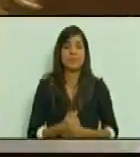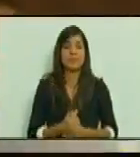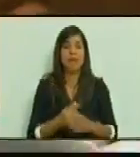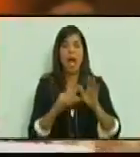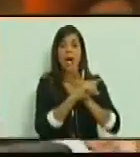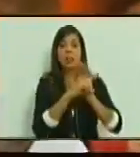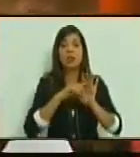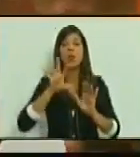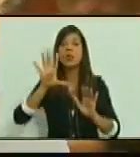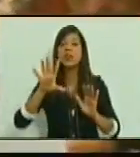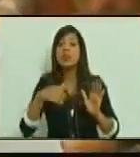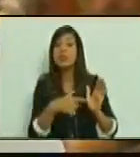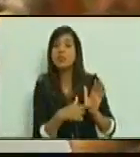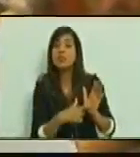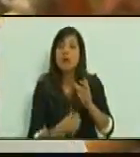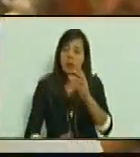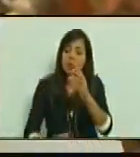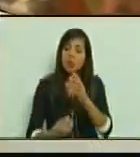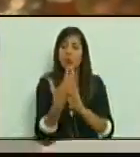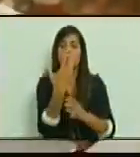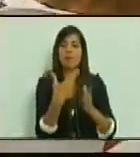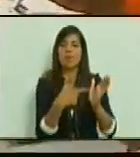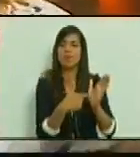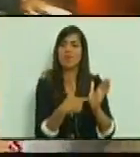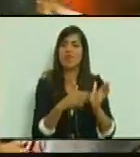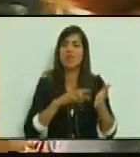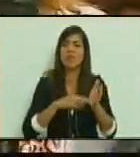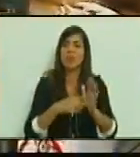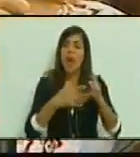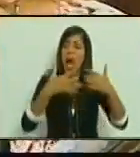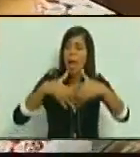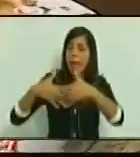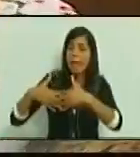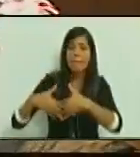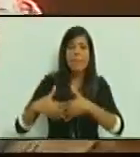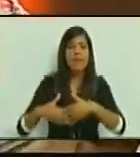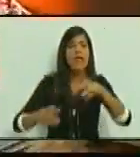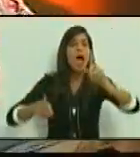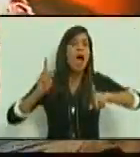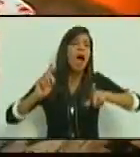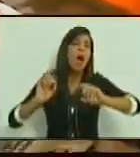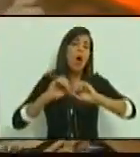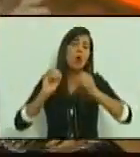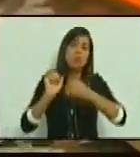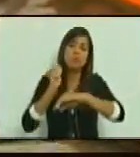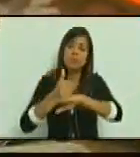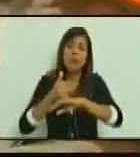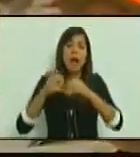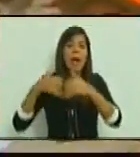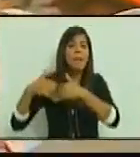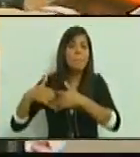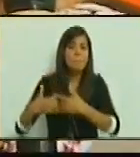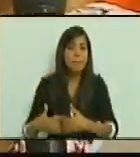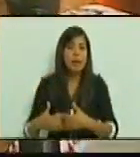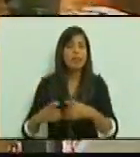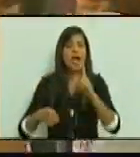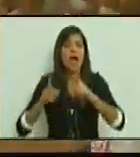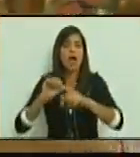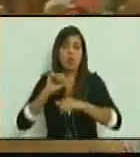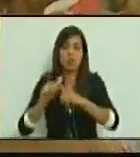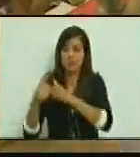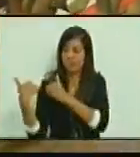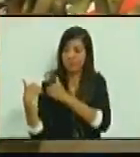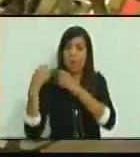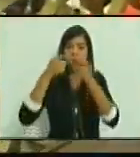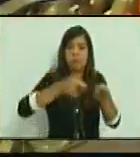Artículo 5 dice creación, suprimir y modificar empresas, órganos de directiva de las empresas, centralización de atribución y